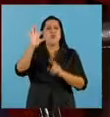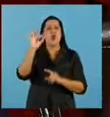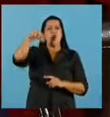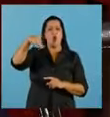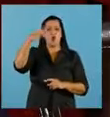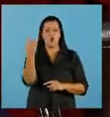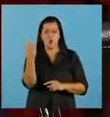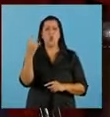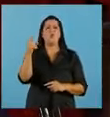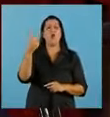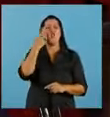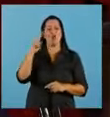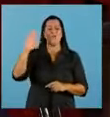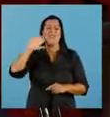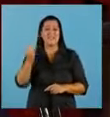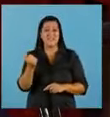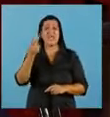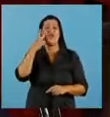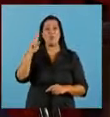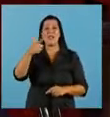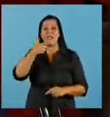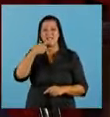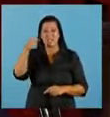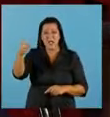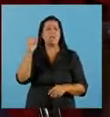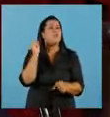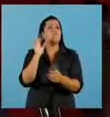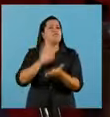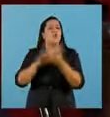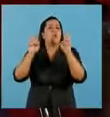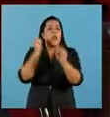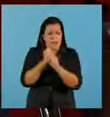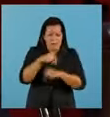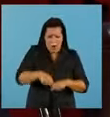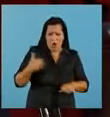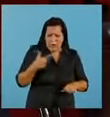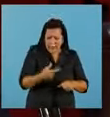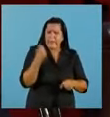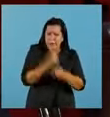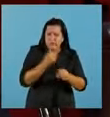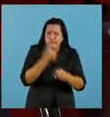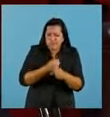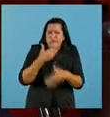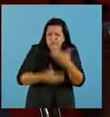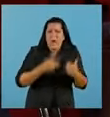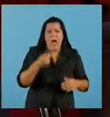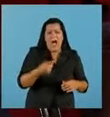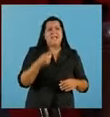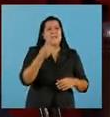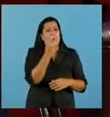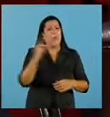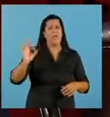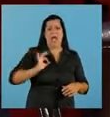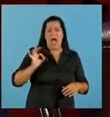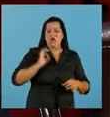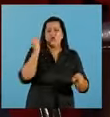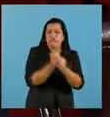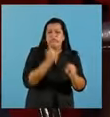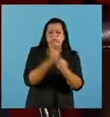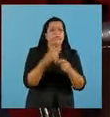Unidas en 2016 y 2017 al trabajo que nuestro país viene realizando hace más de 2 décadas a través